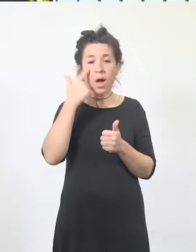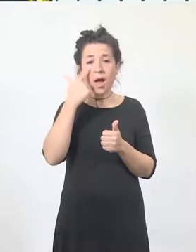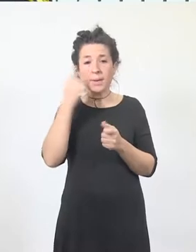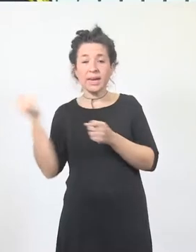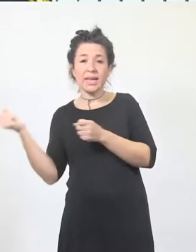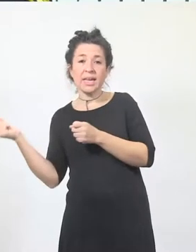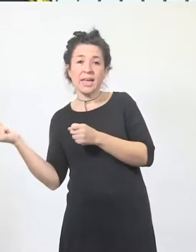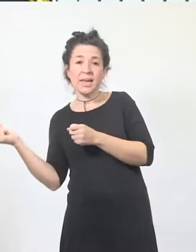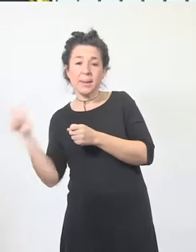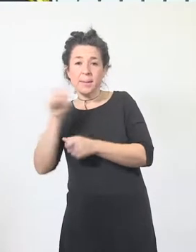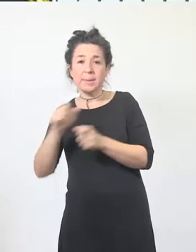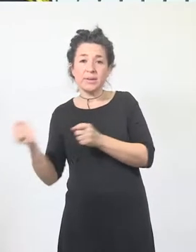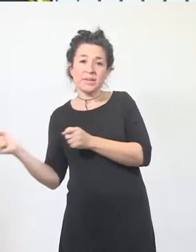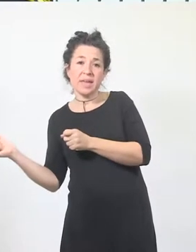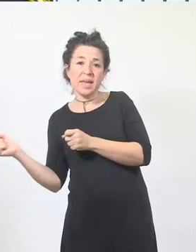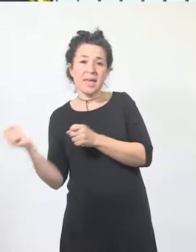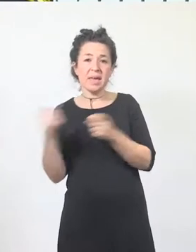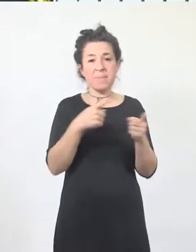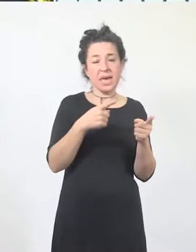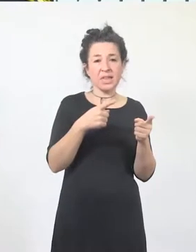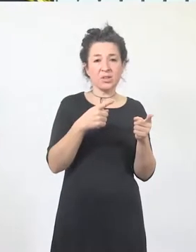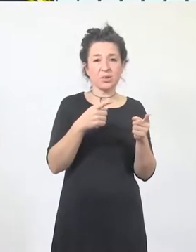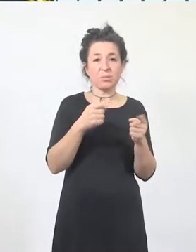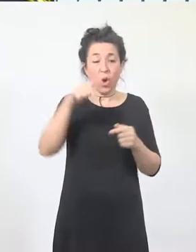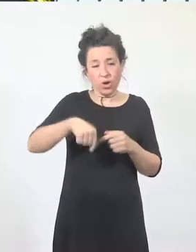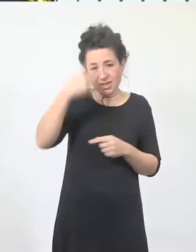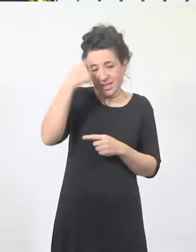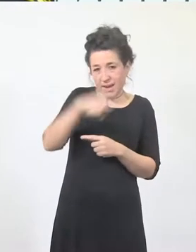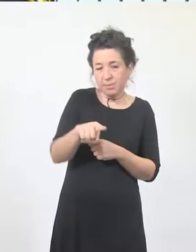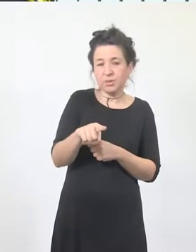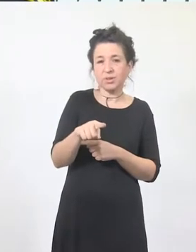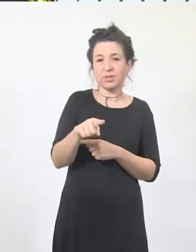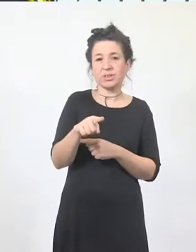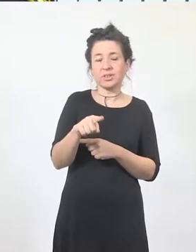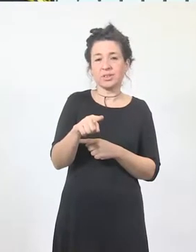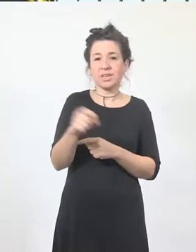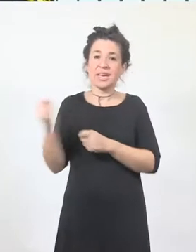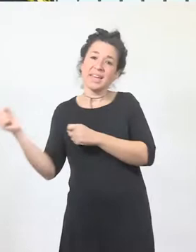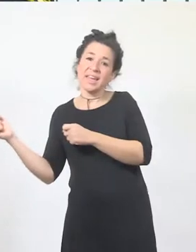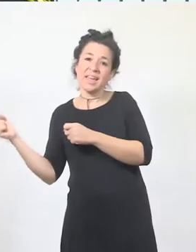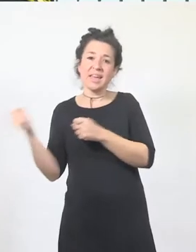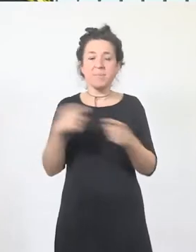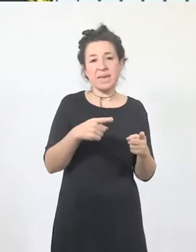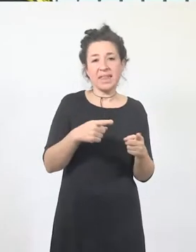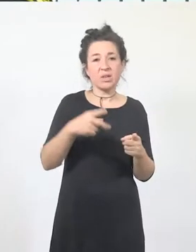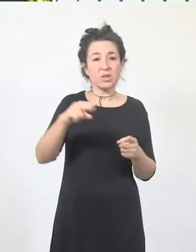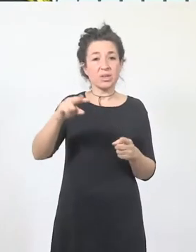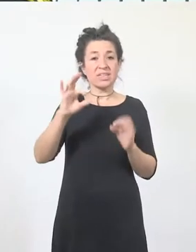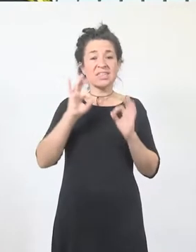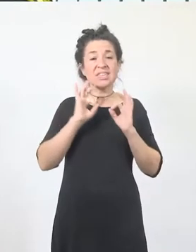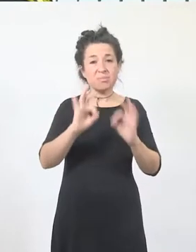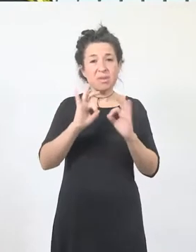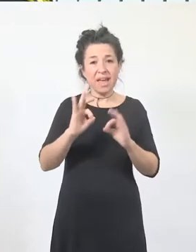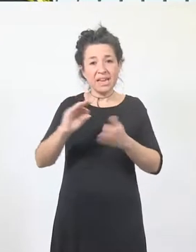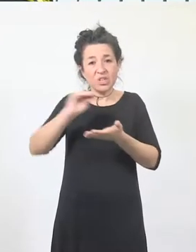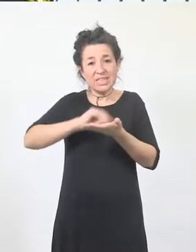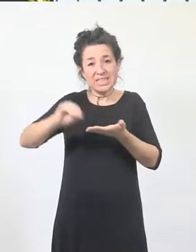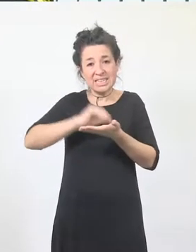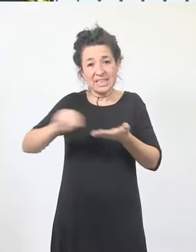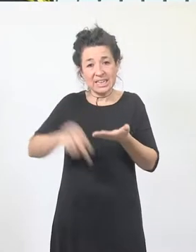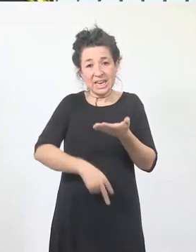los enviados, los que sabemos hoy por los enviados especiales del